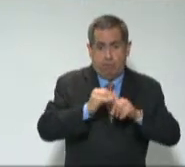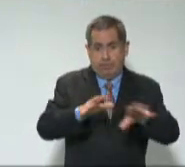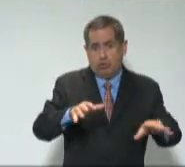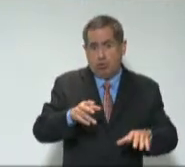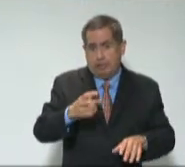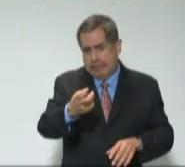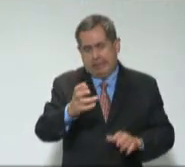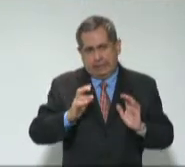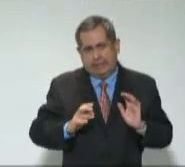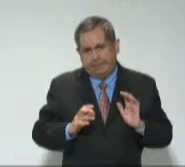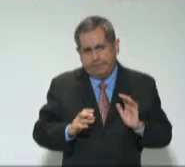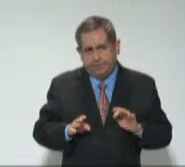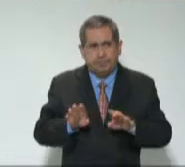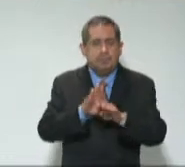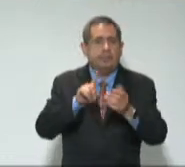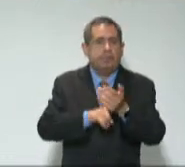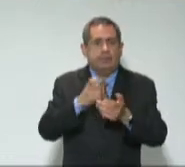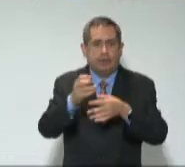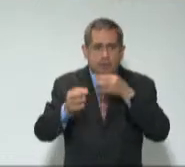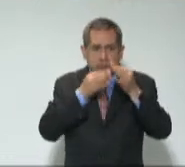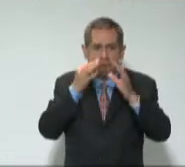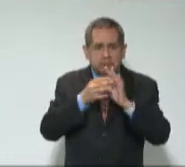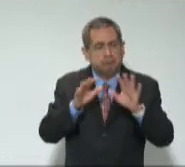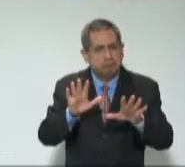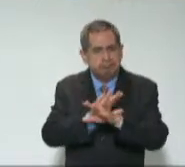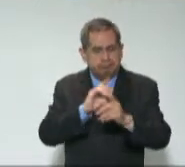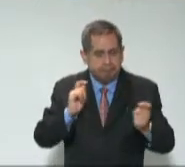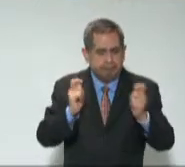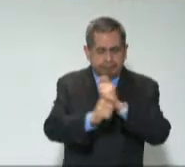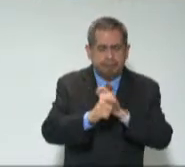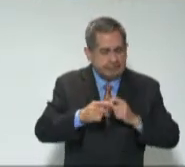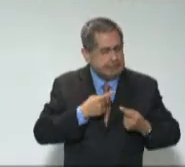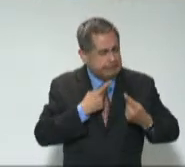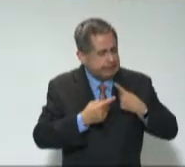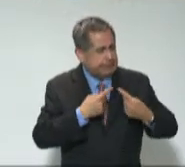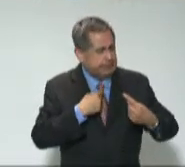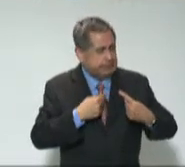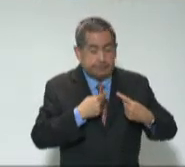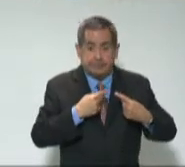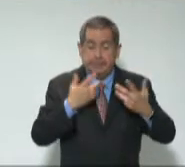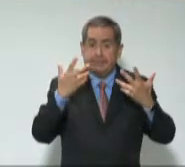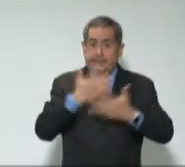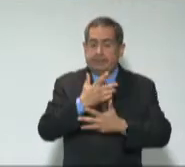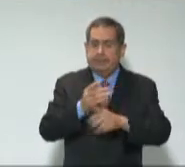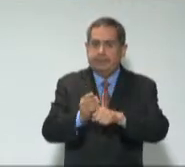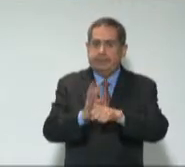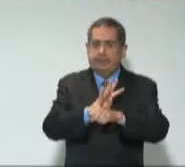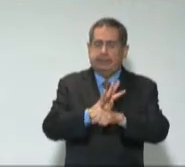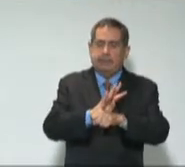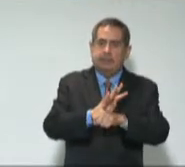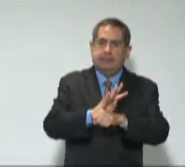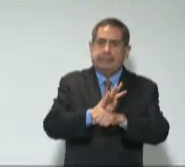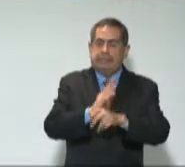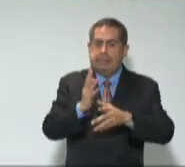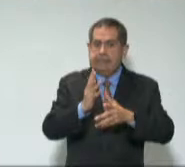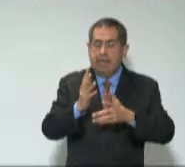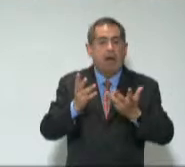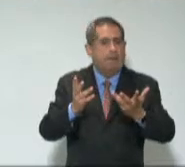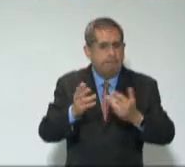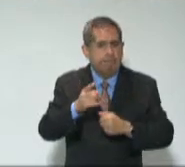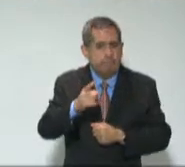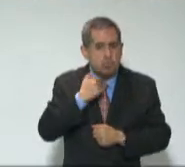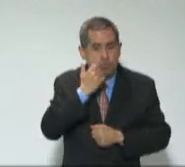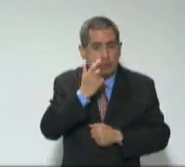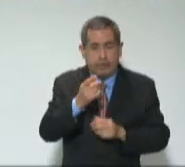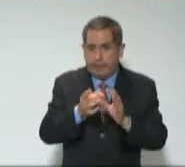bien en ese proceso de transformación estábamos cuando eh llegó la pandemia y aquí algo que yo quiero